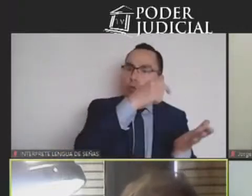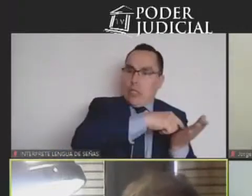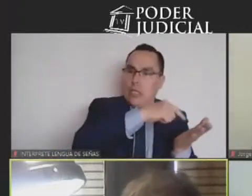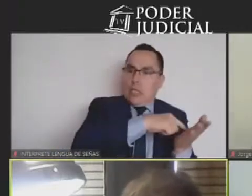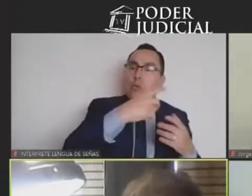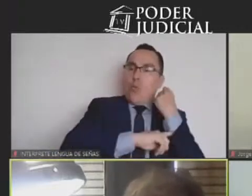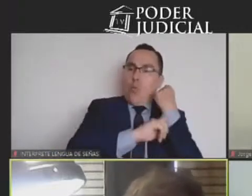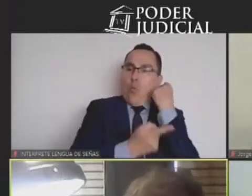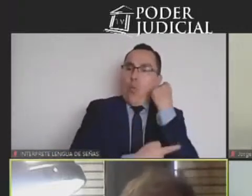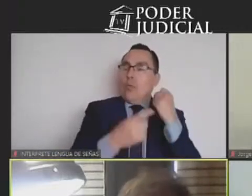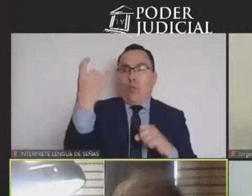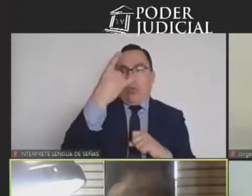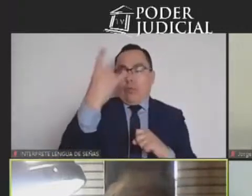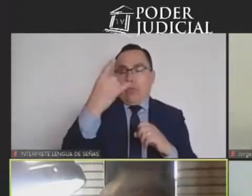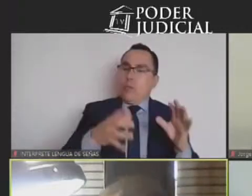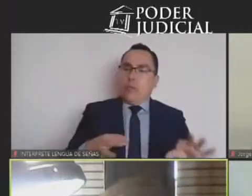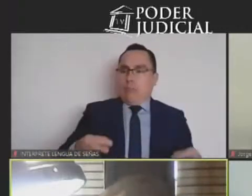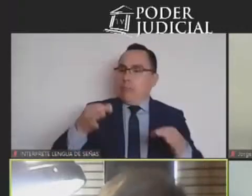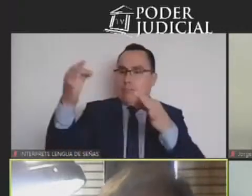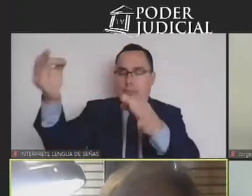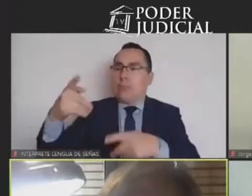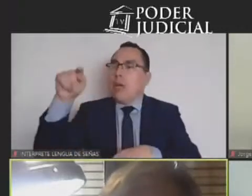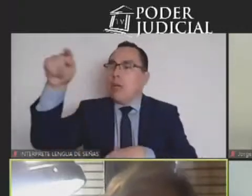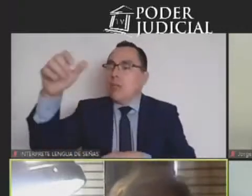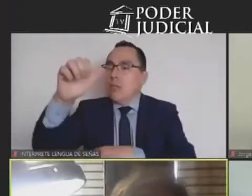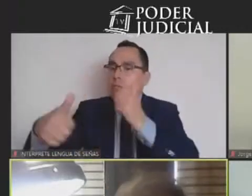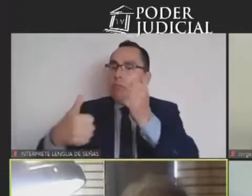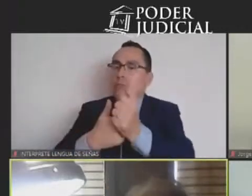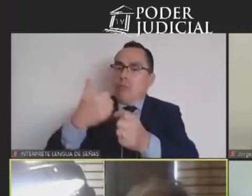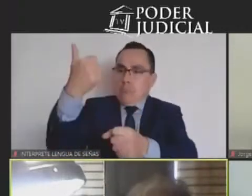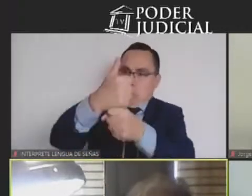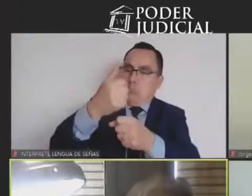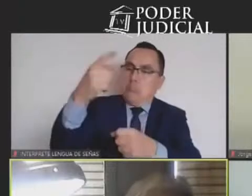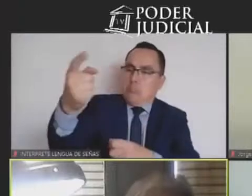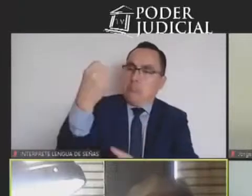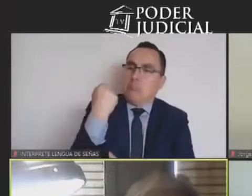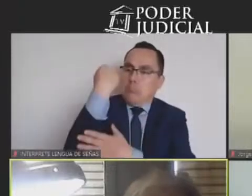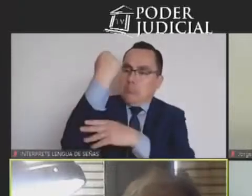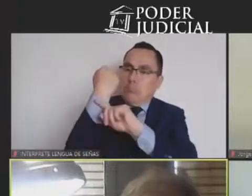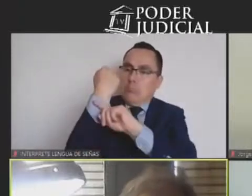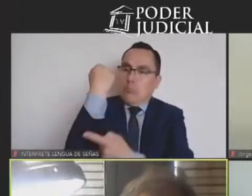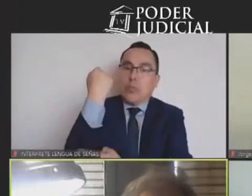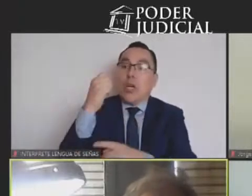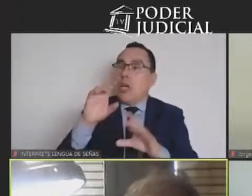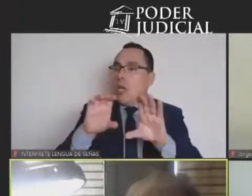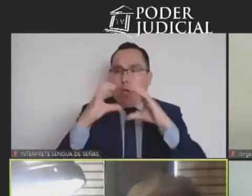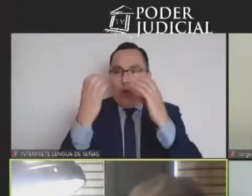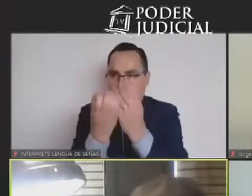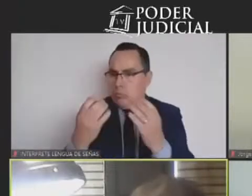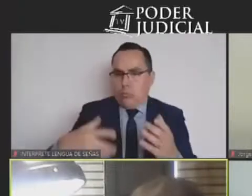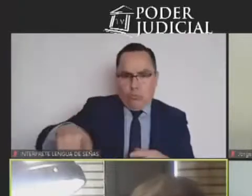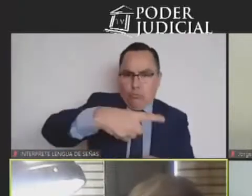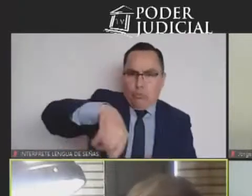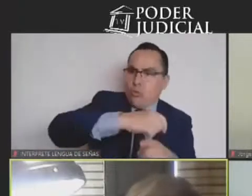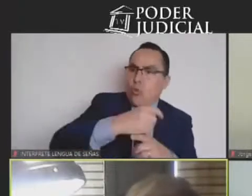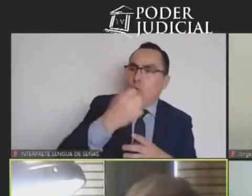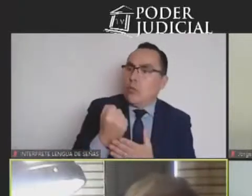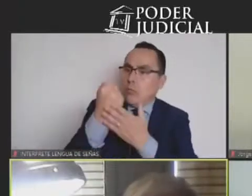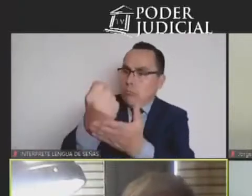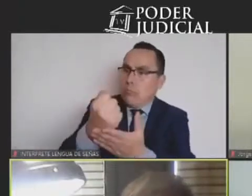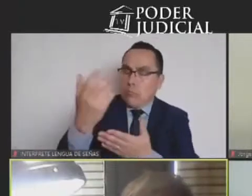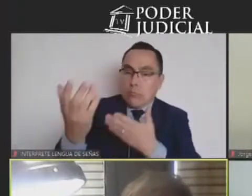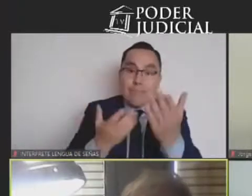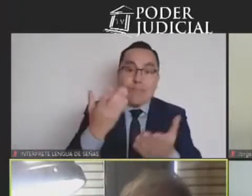través de las universidades, a través de las clínicas jurídicas, etcétera, ya, las corporaciones, la asistencia. Eso